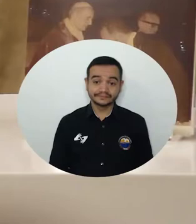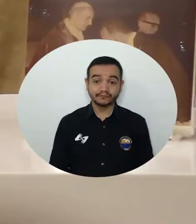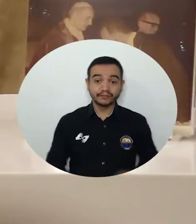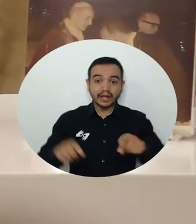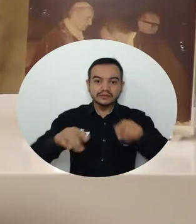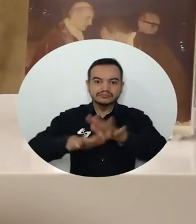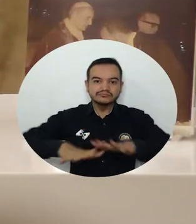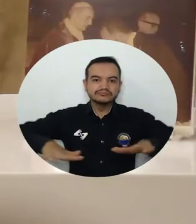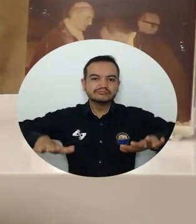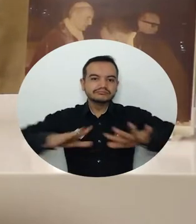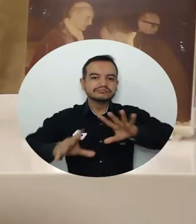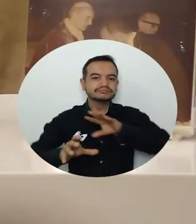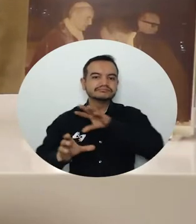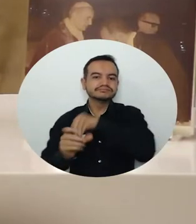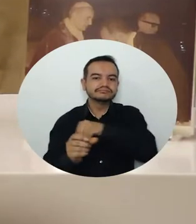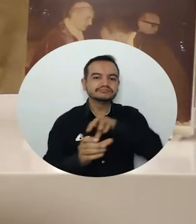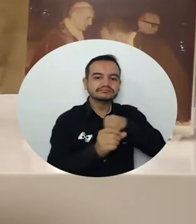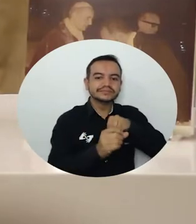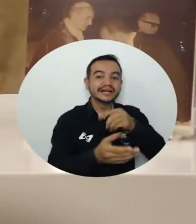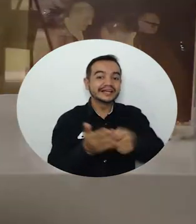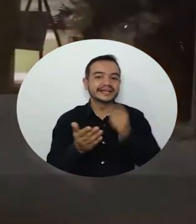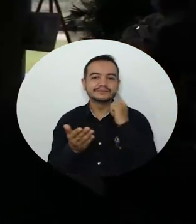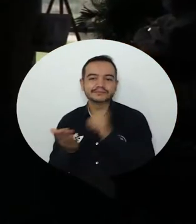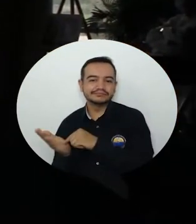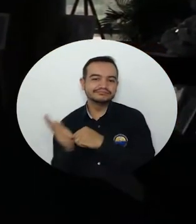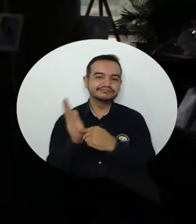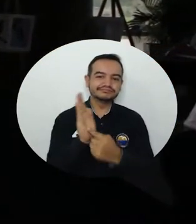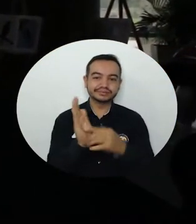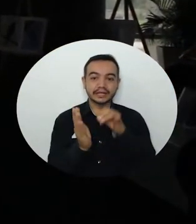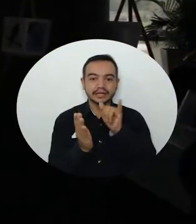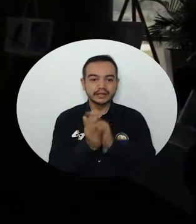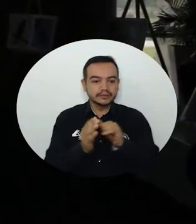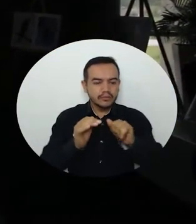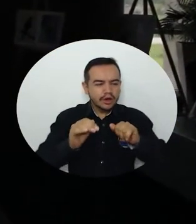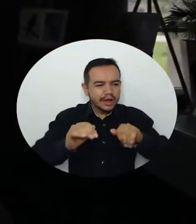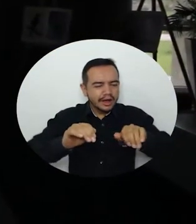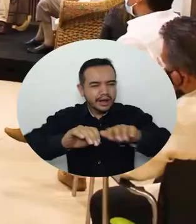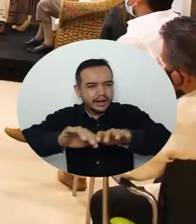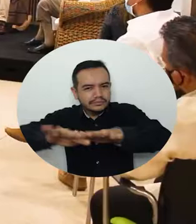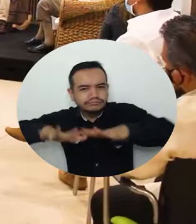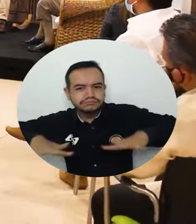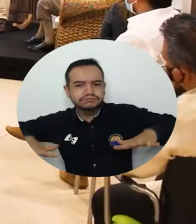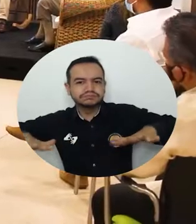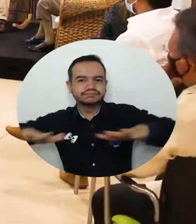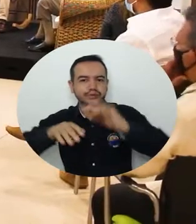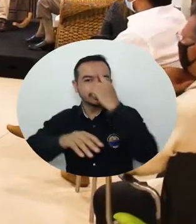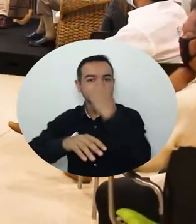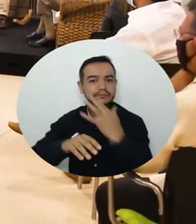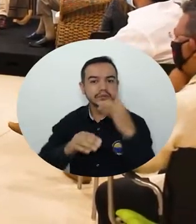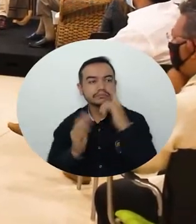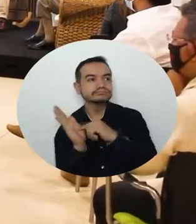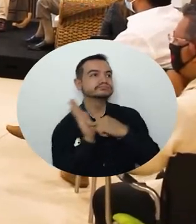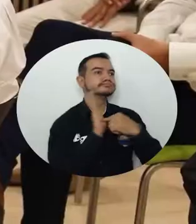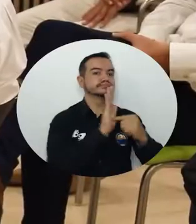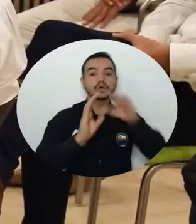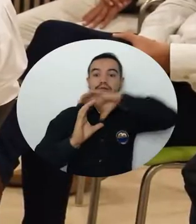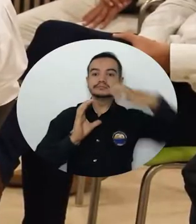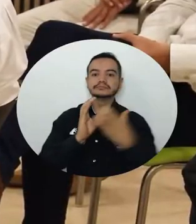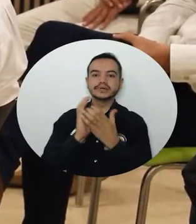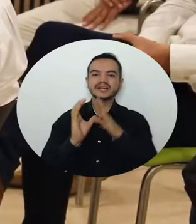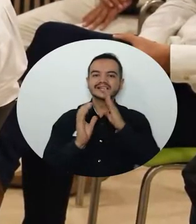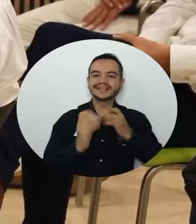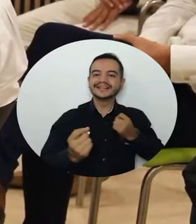Entre los espacios académicos se presentó el libro y documental De los Campos del Magdalena, la diplomacia mundial, del ex